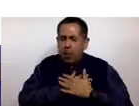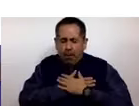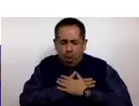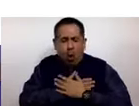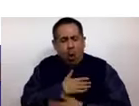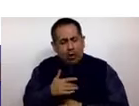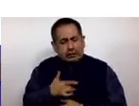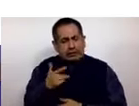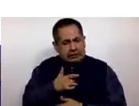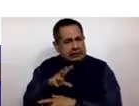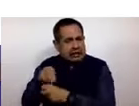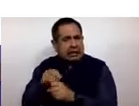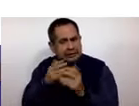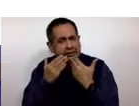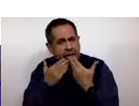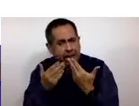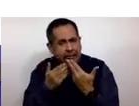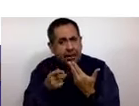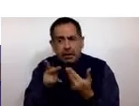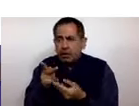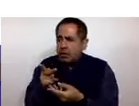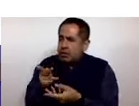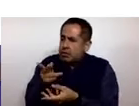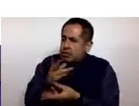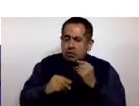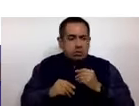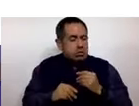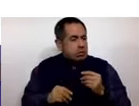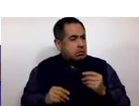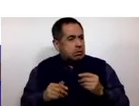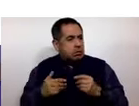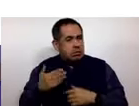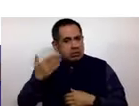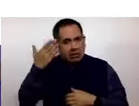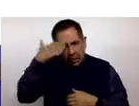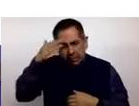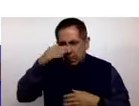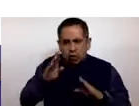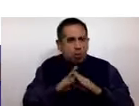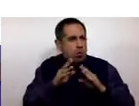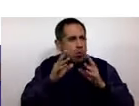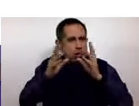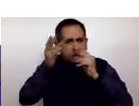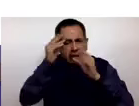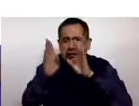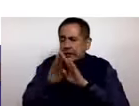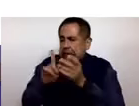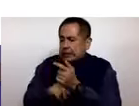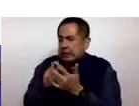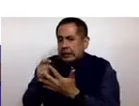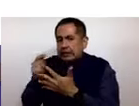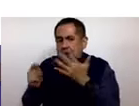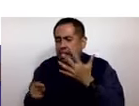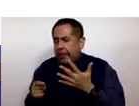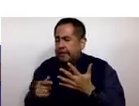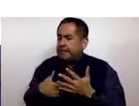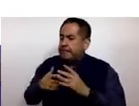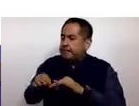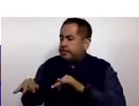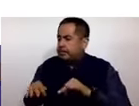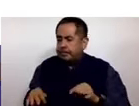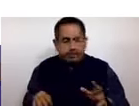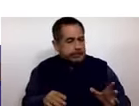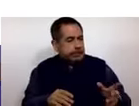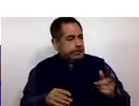están involucradas, también recuperar todos los saberes, todas las técnicas, todas las cosas que implica hacer este trabajo, porque